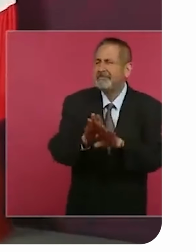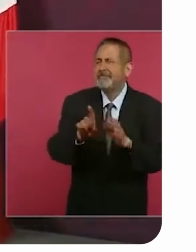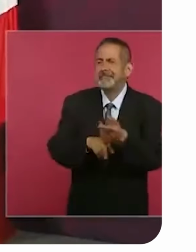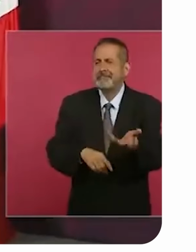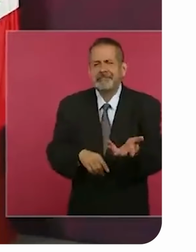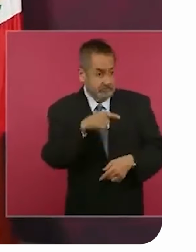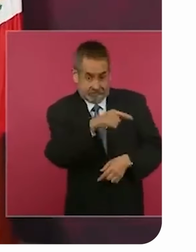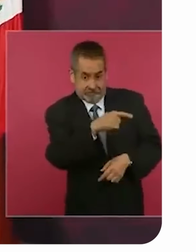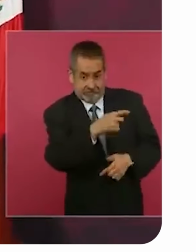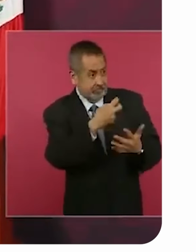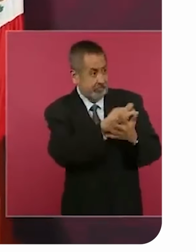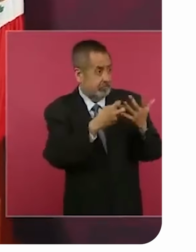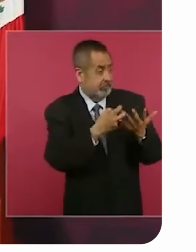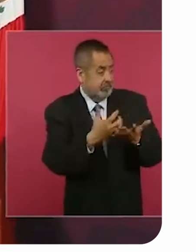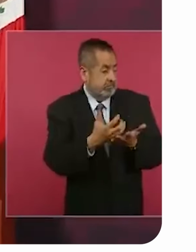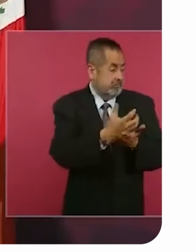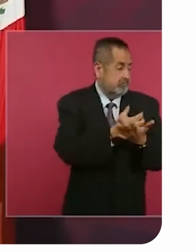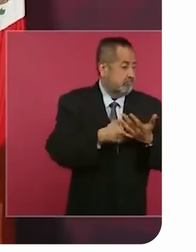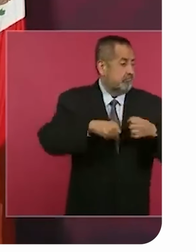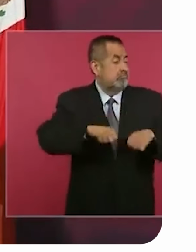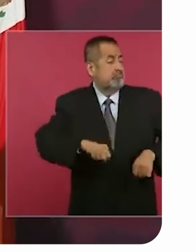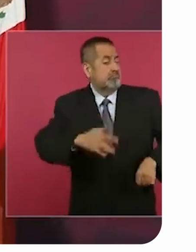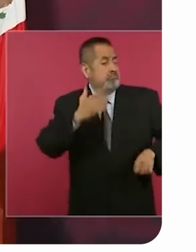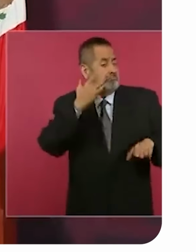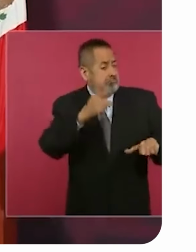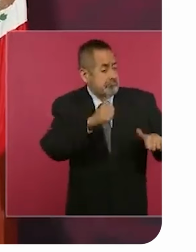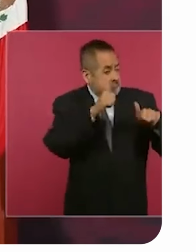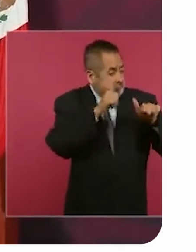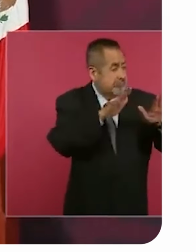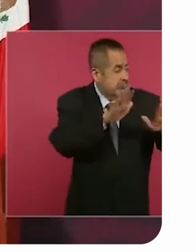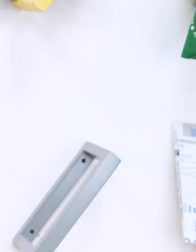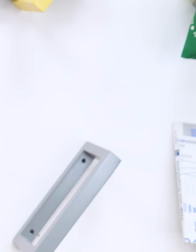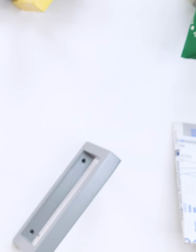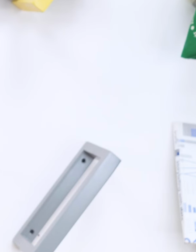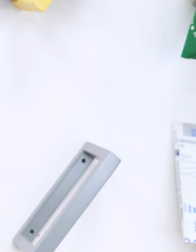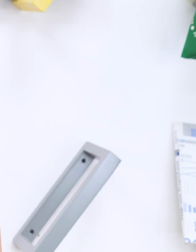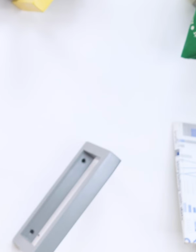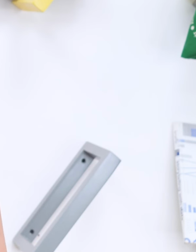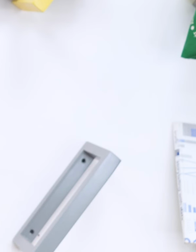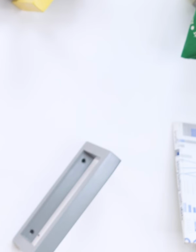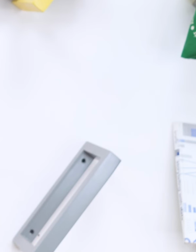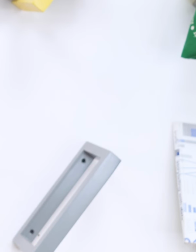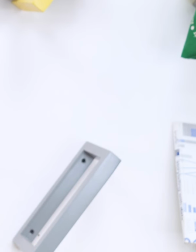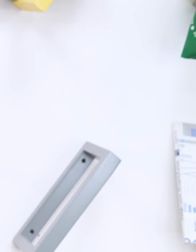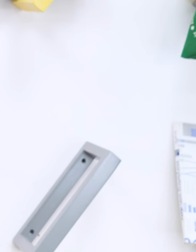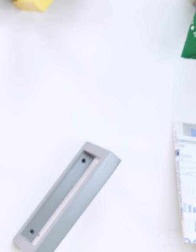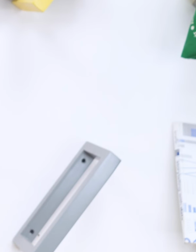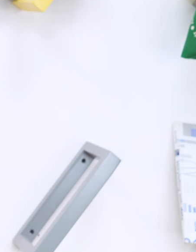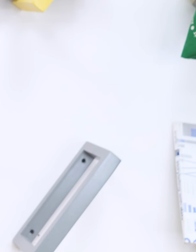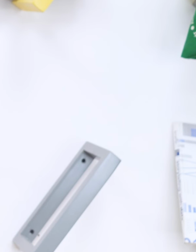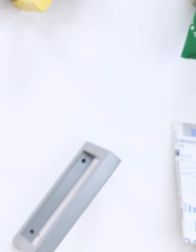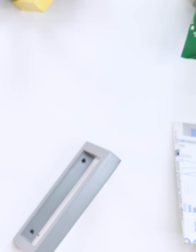se va a defender a quienes viven colmados de atenciones, de privilegios? Mientras tanto, las protestas han